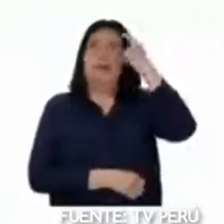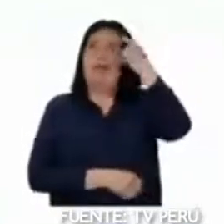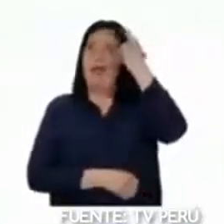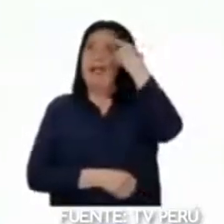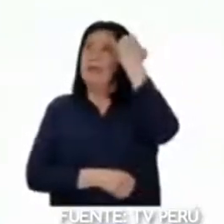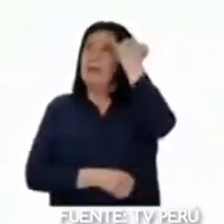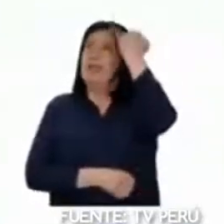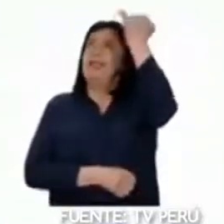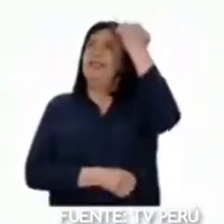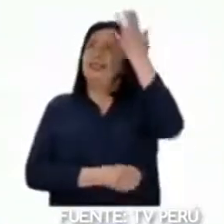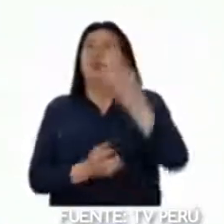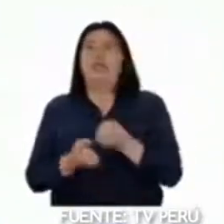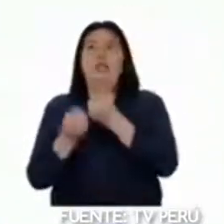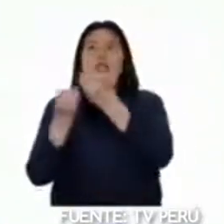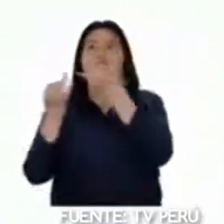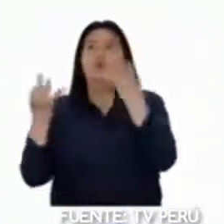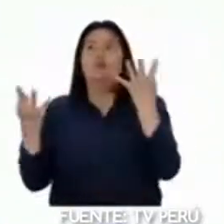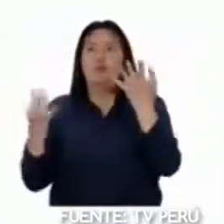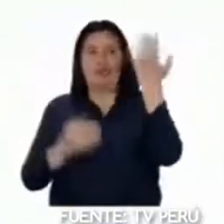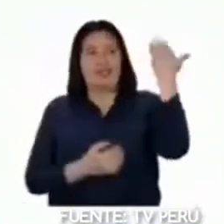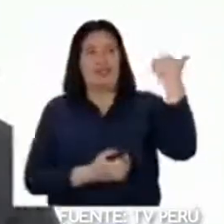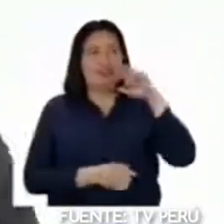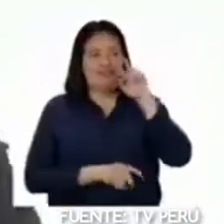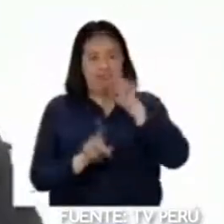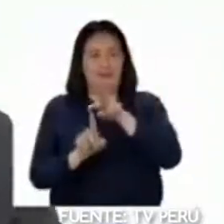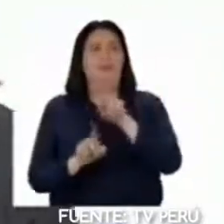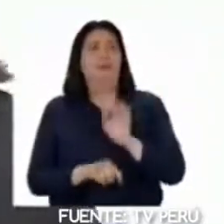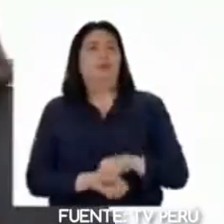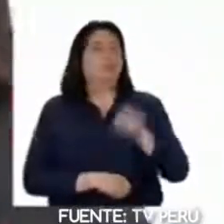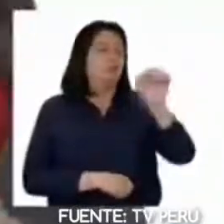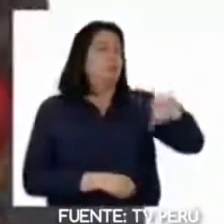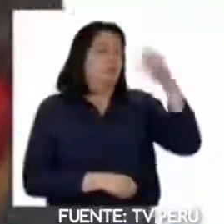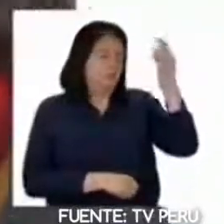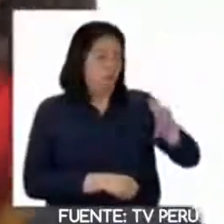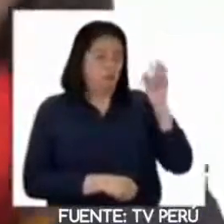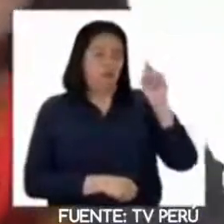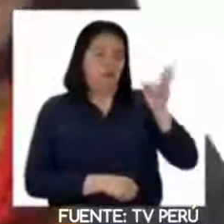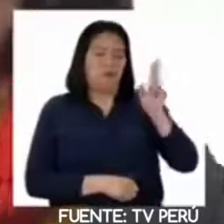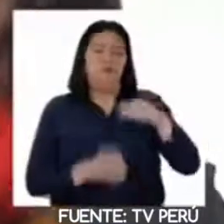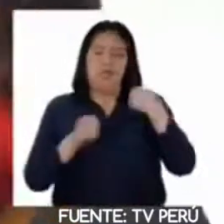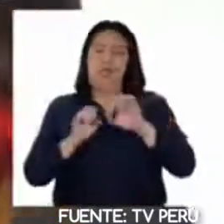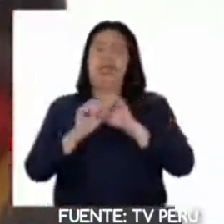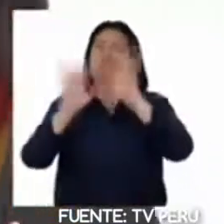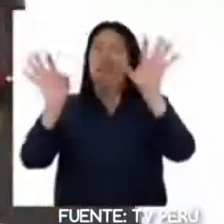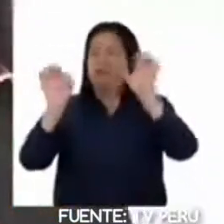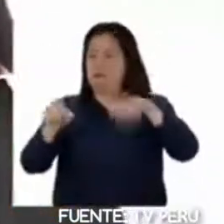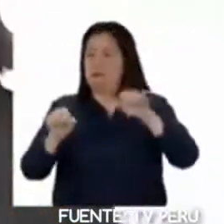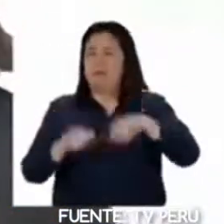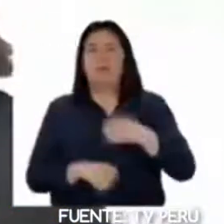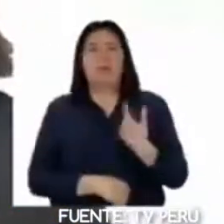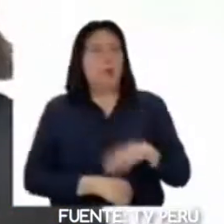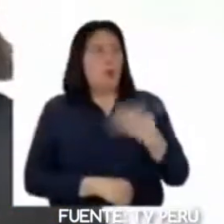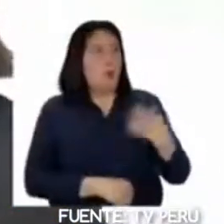una idea del número que vimos al inicio del programa. Sí, profesor. Ahora sí nos ha quedado bastante claro que en verdad es una